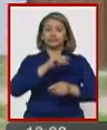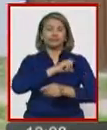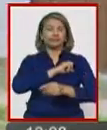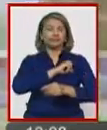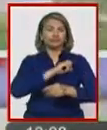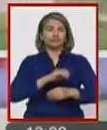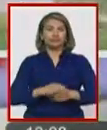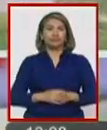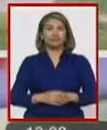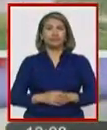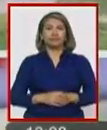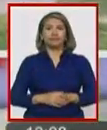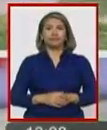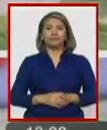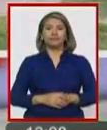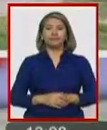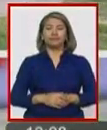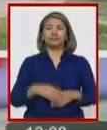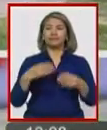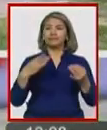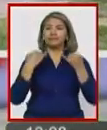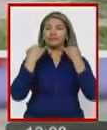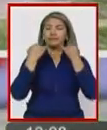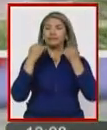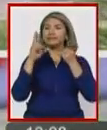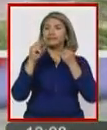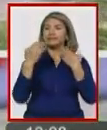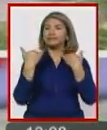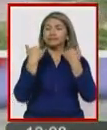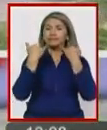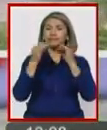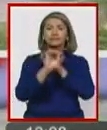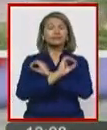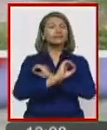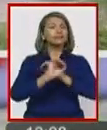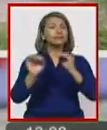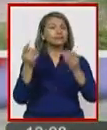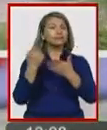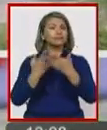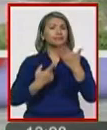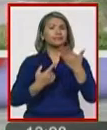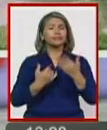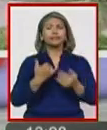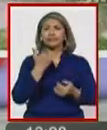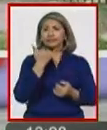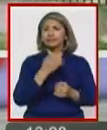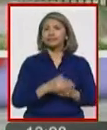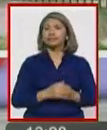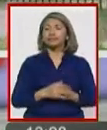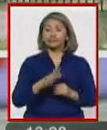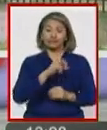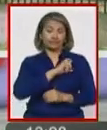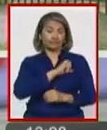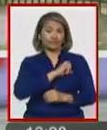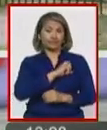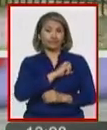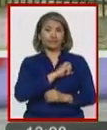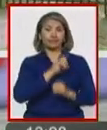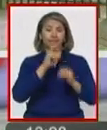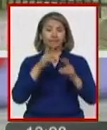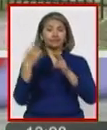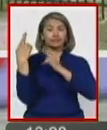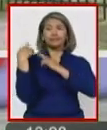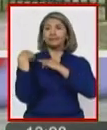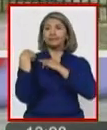Especial de Lucha contra el Crimen, y ha indicado que no va a vertir ninguna opinión acerca del atraco, ya que los policías serán las